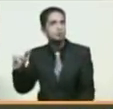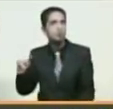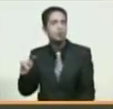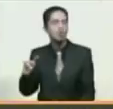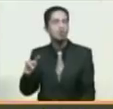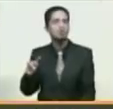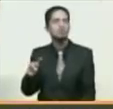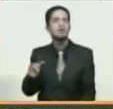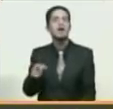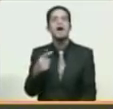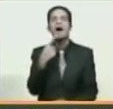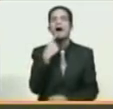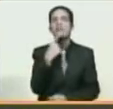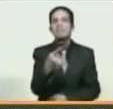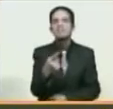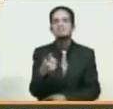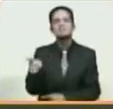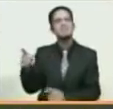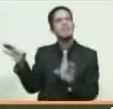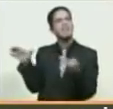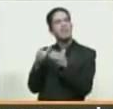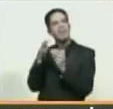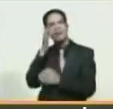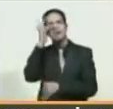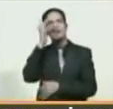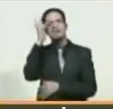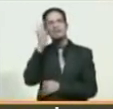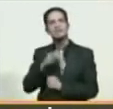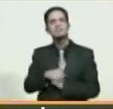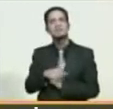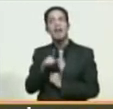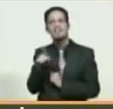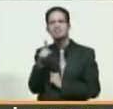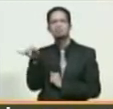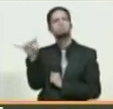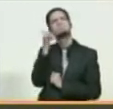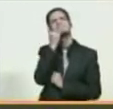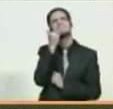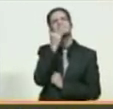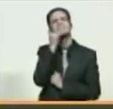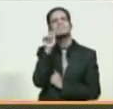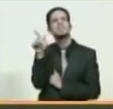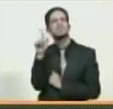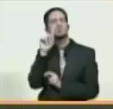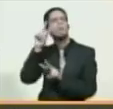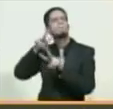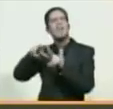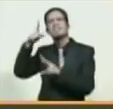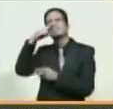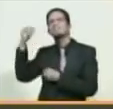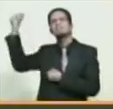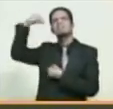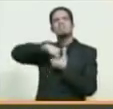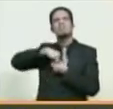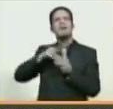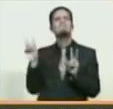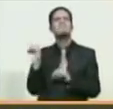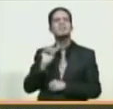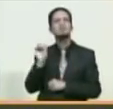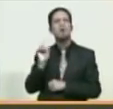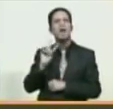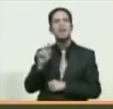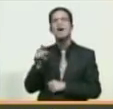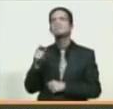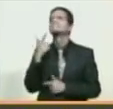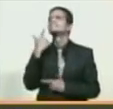para decirle a las oligarquías rancias, te equivocaste con tu plan imperial, te equivocaste con tu